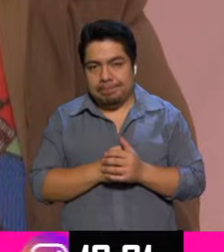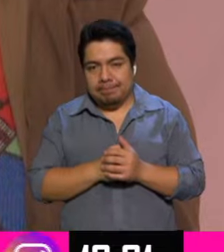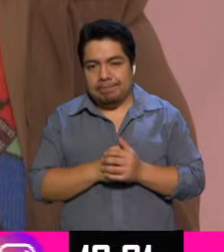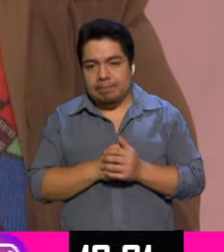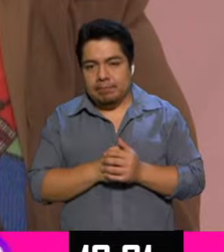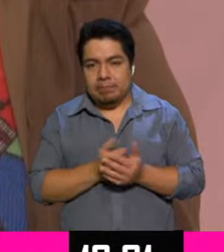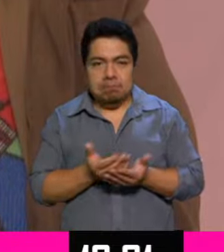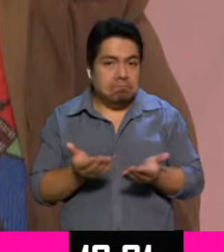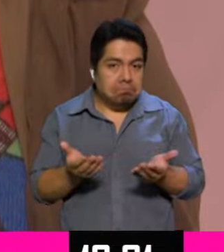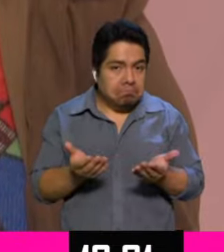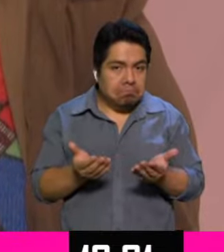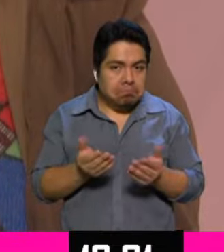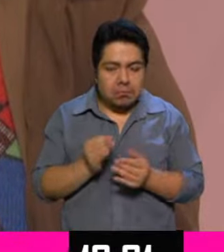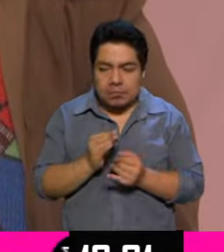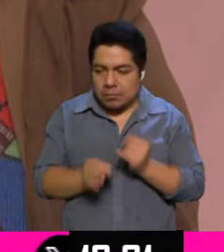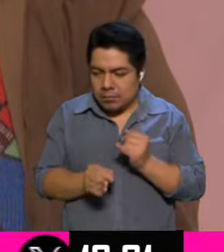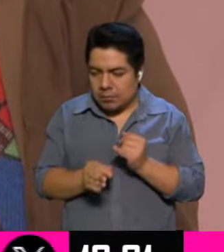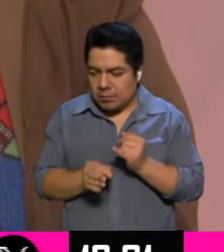Y bueno,